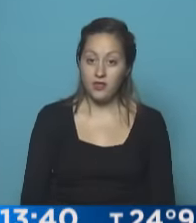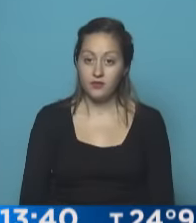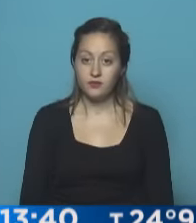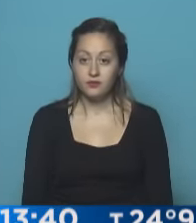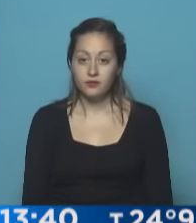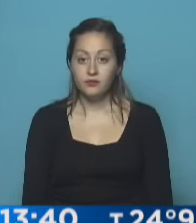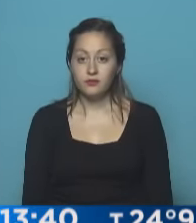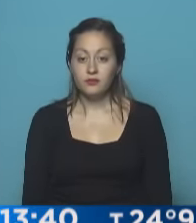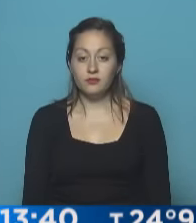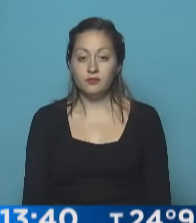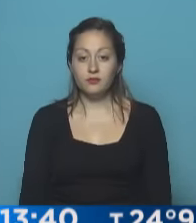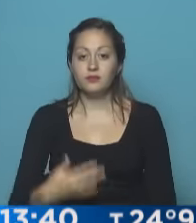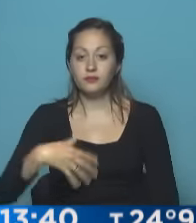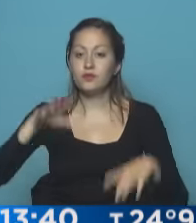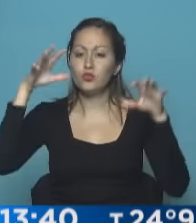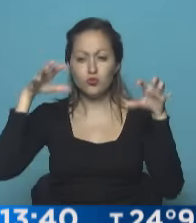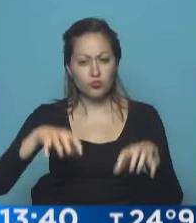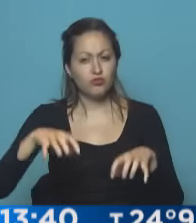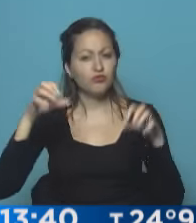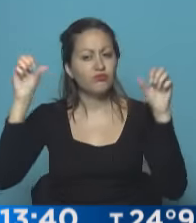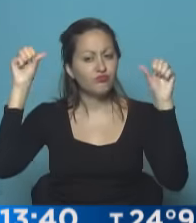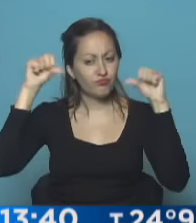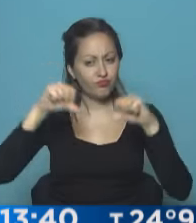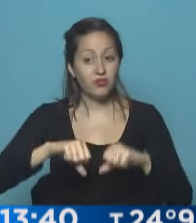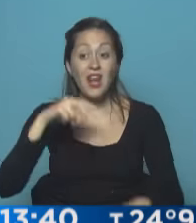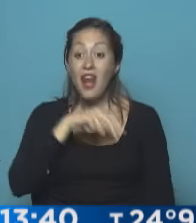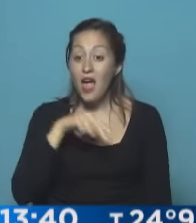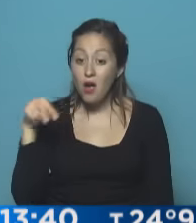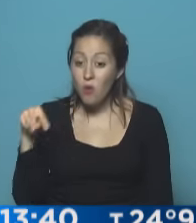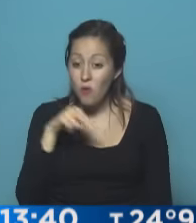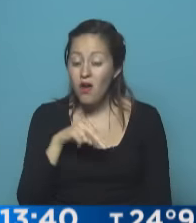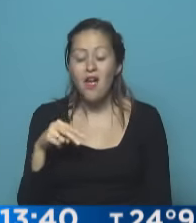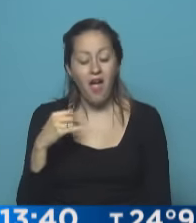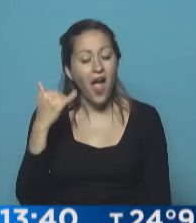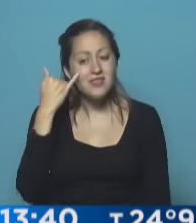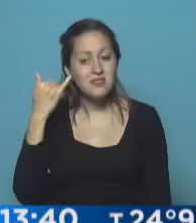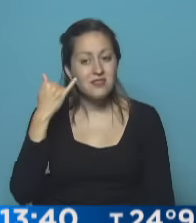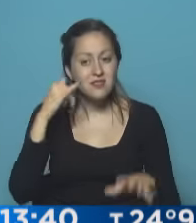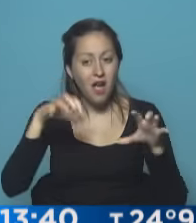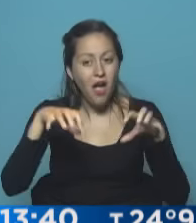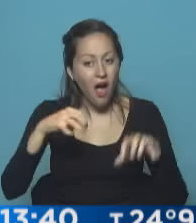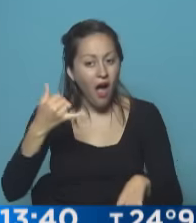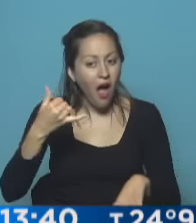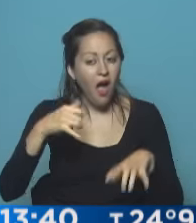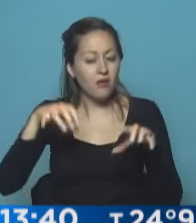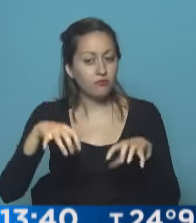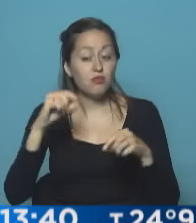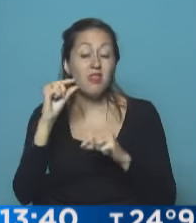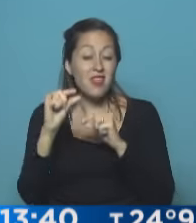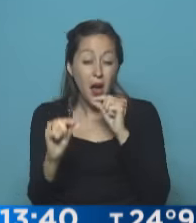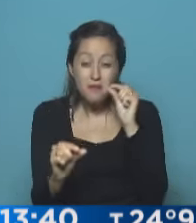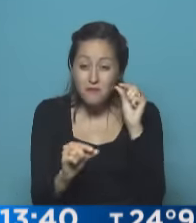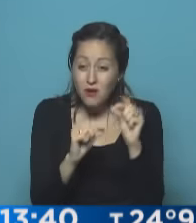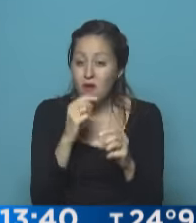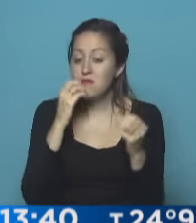Patagonia, mucha inestabilidad, va a desmejorar en la ciudad de Neuquén. Está lloviendo, hay lluvias, va a mejorar pero muy